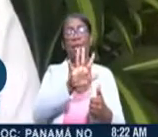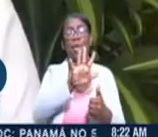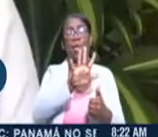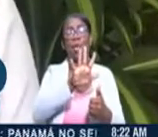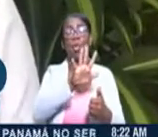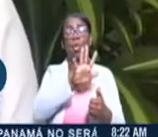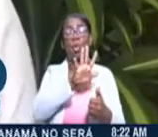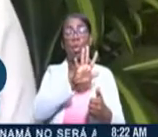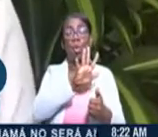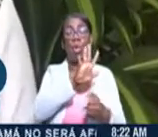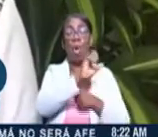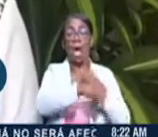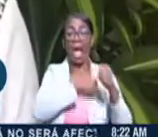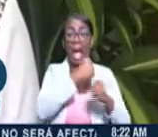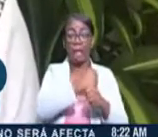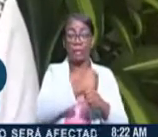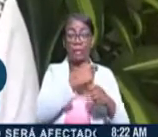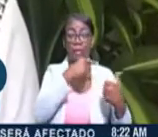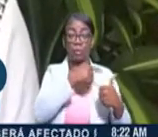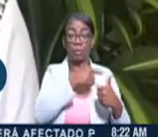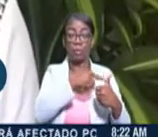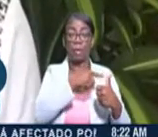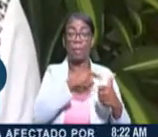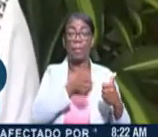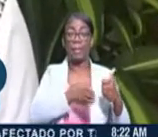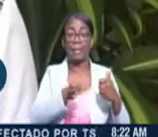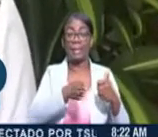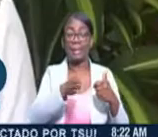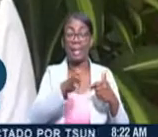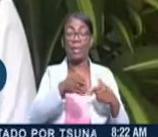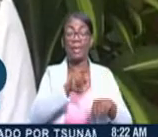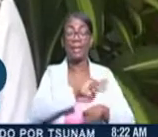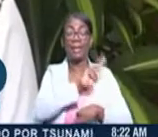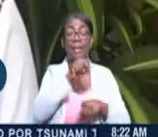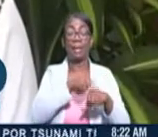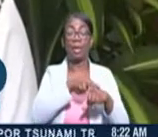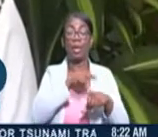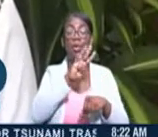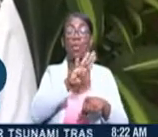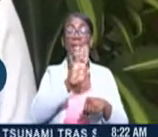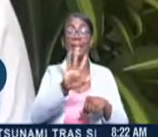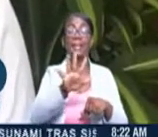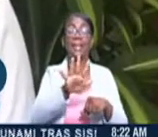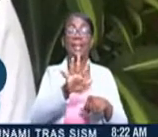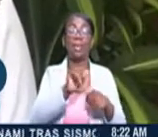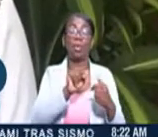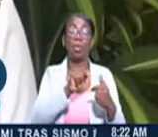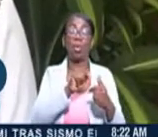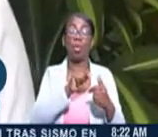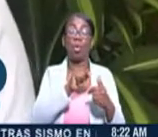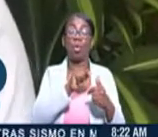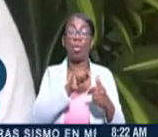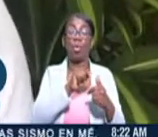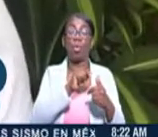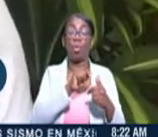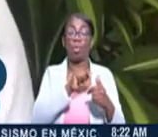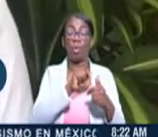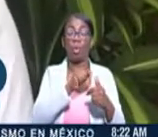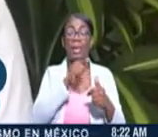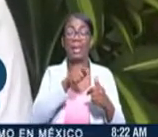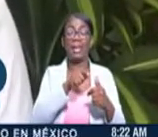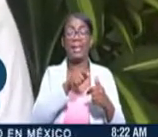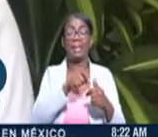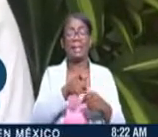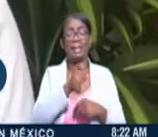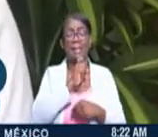la edad averaje de los pescadores a nivel nacional es 45 años. Y la parte difícil, que es un desafío que